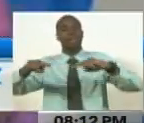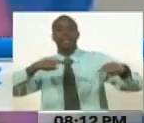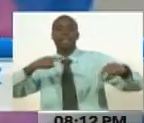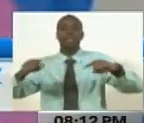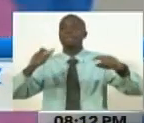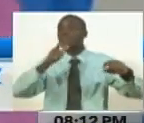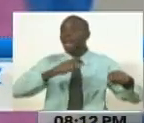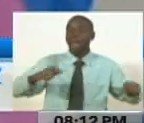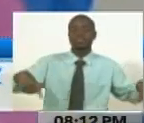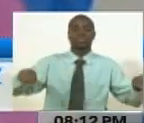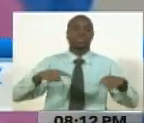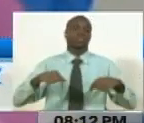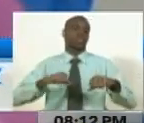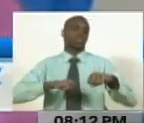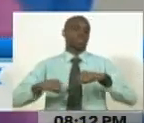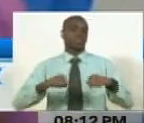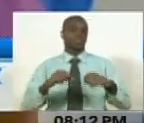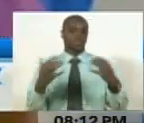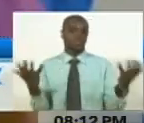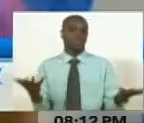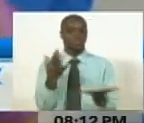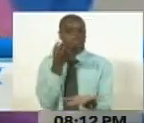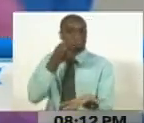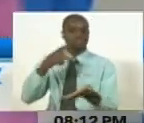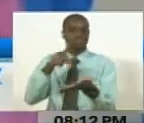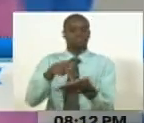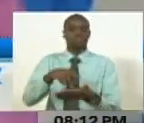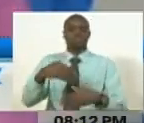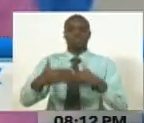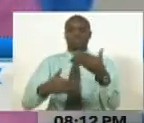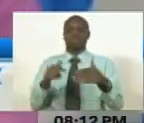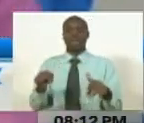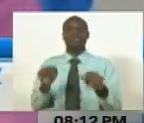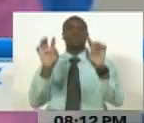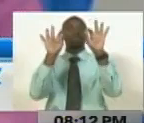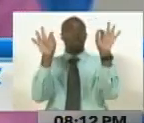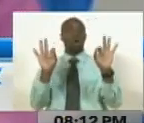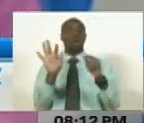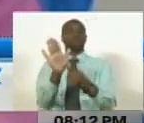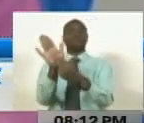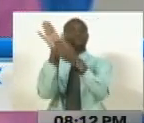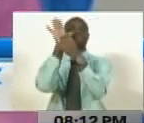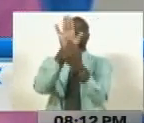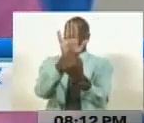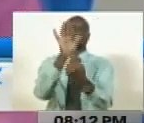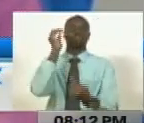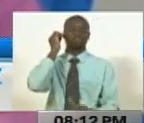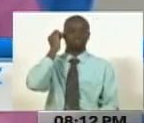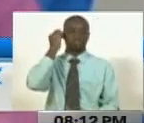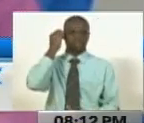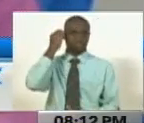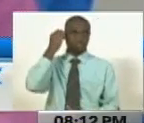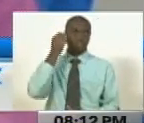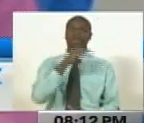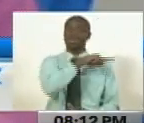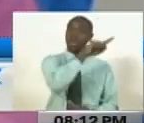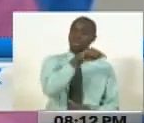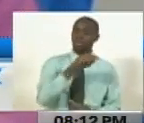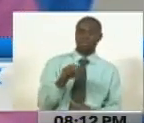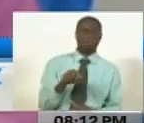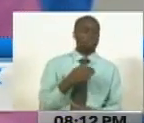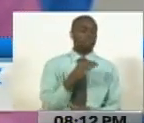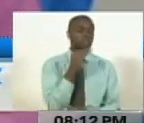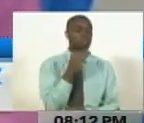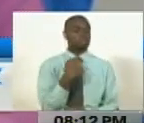el pueblo ejerce poder. Eso es parte del modelo que quieren sustituir. les molesta los derechos